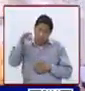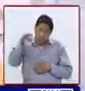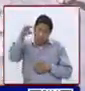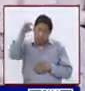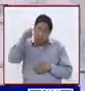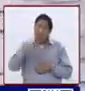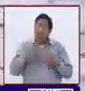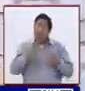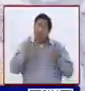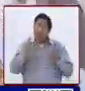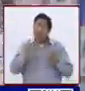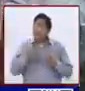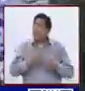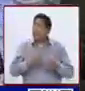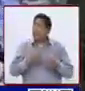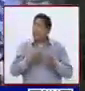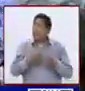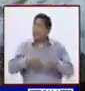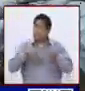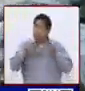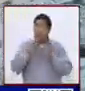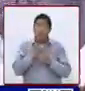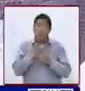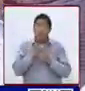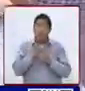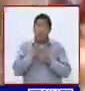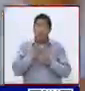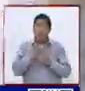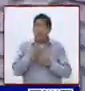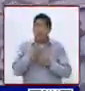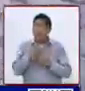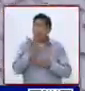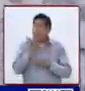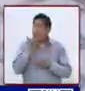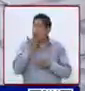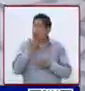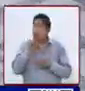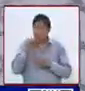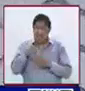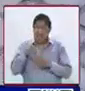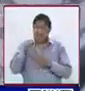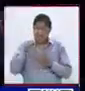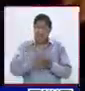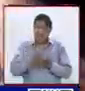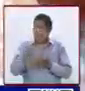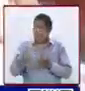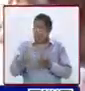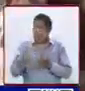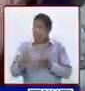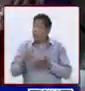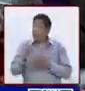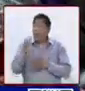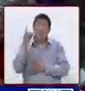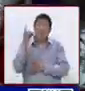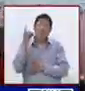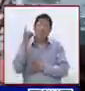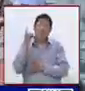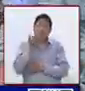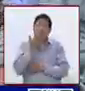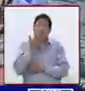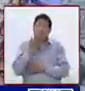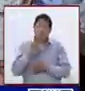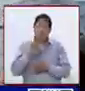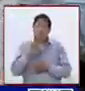que te vaya bien en tu viaje, en tu trabajo, en tu negocio, caballero. ¿Y si así se compra? Las piedritas son